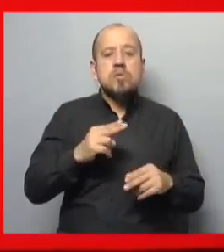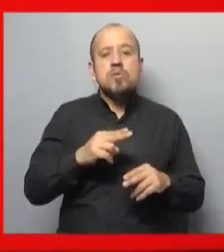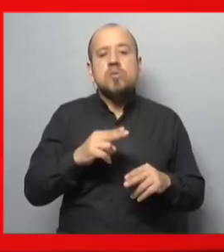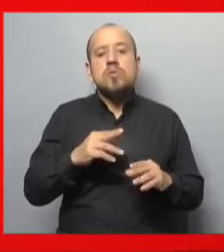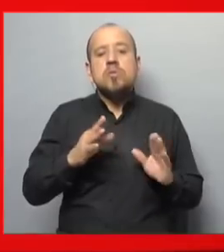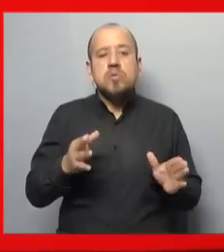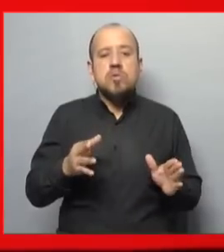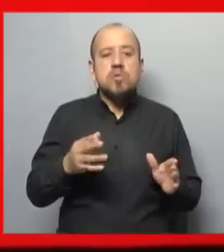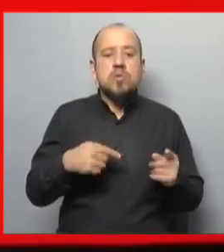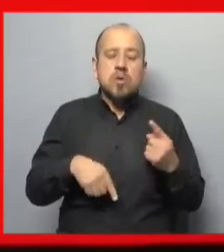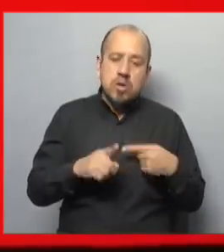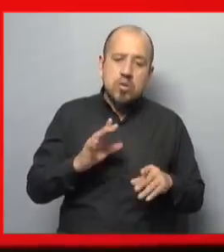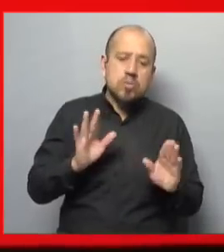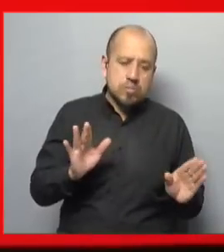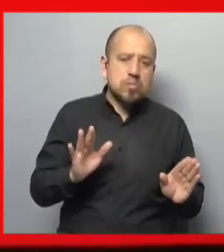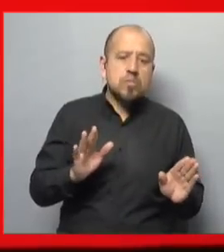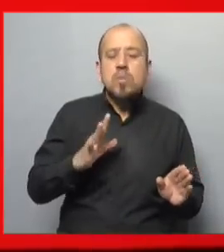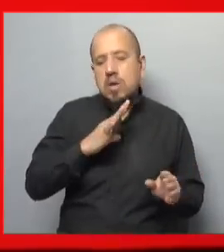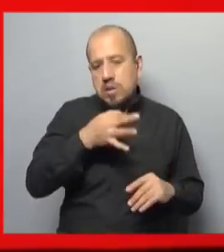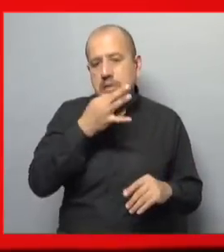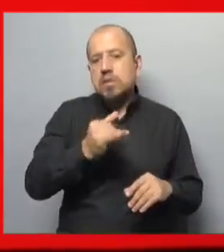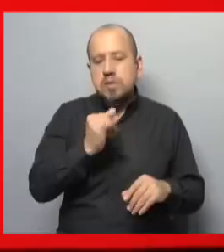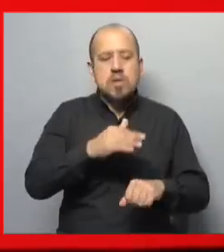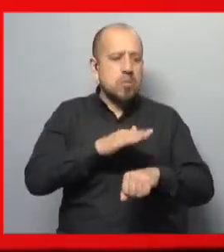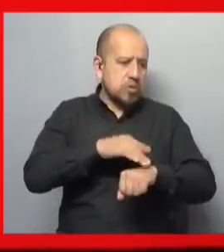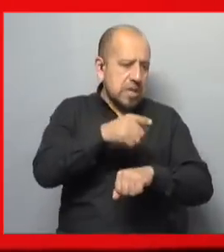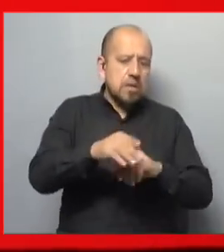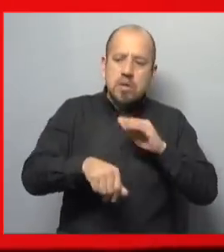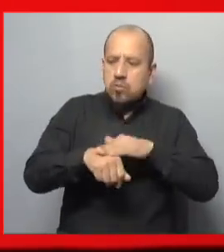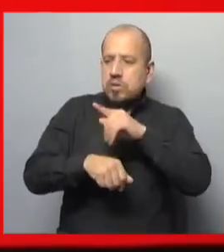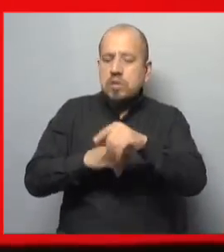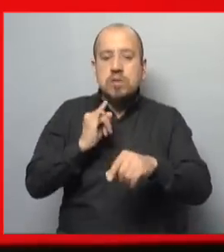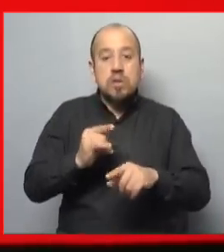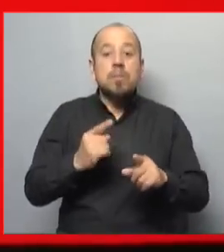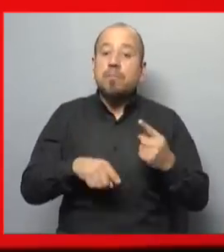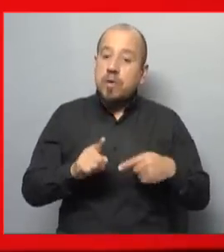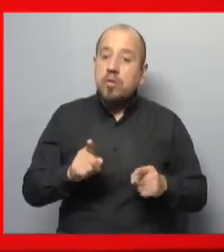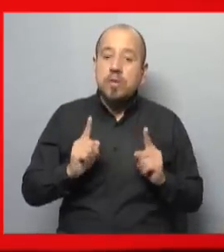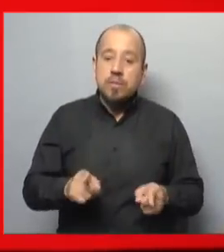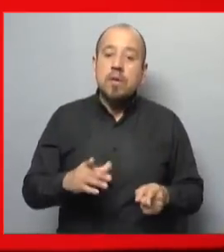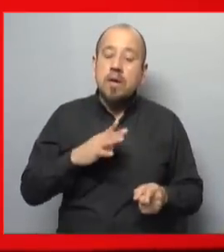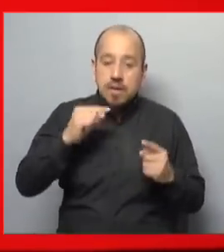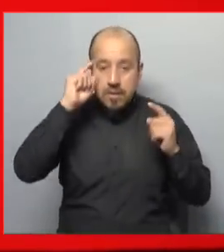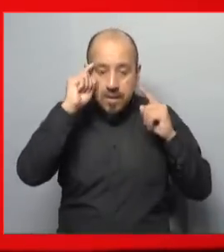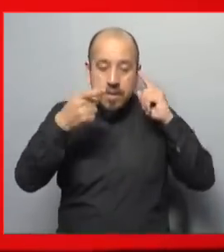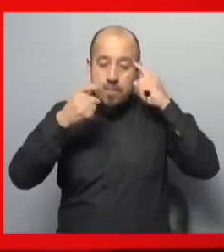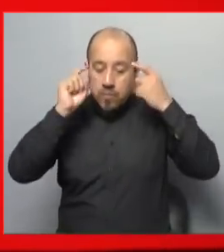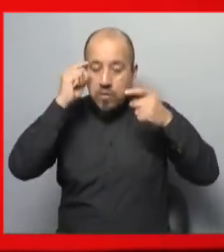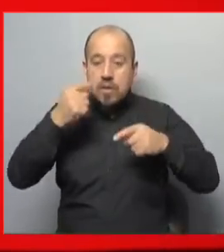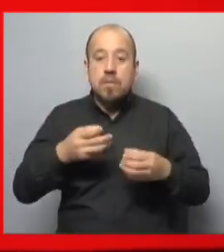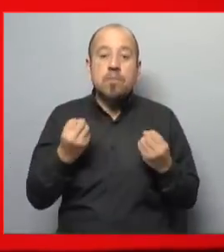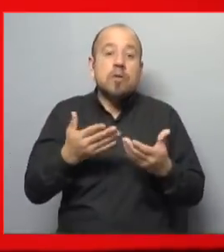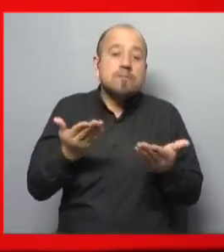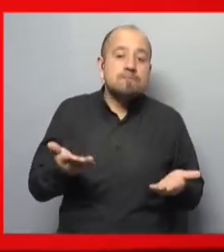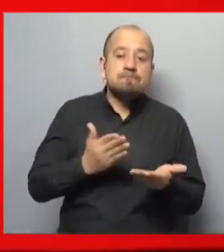de quitarle quiero caliente a nadie no lo que haya que decir lo que haya que criticar lo que haya que opinar fantástico pero también de aportar este porque si no lo